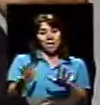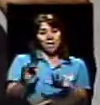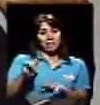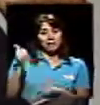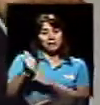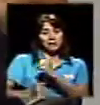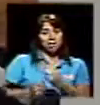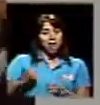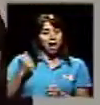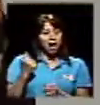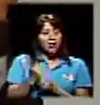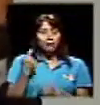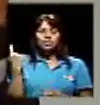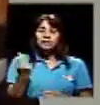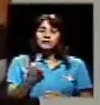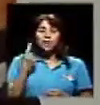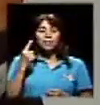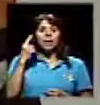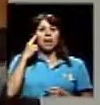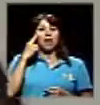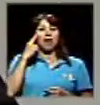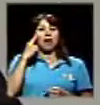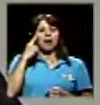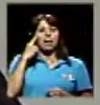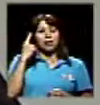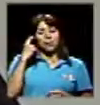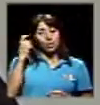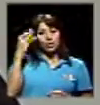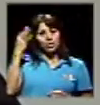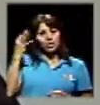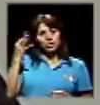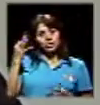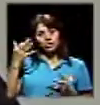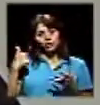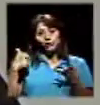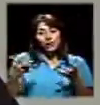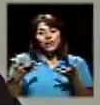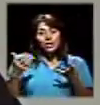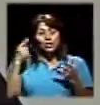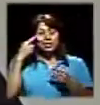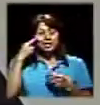ecos, y siempre va a haber muchos ecos, porque yo quiero pensar que ella está